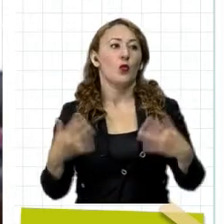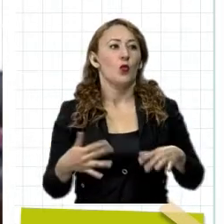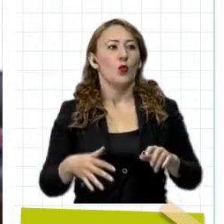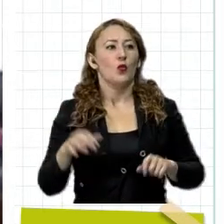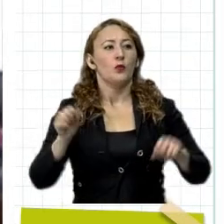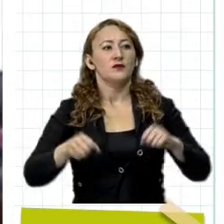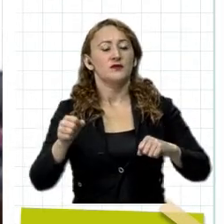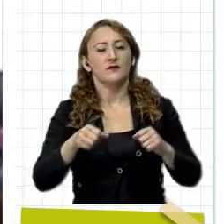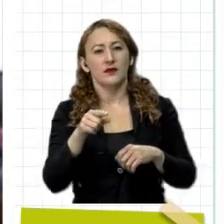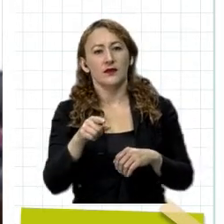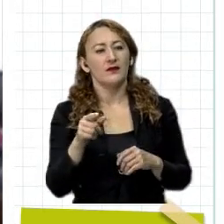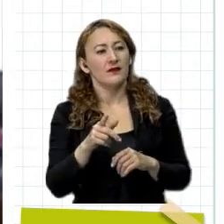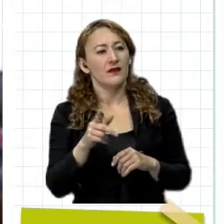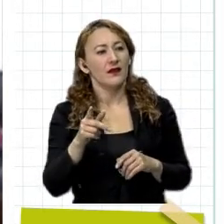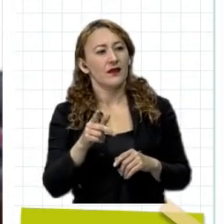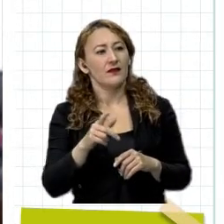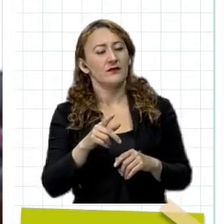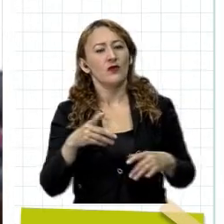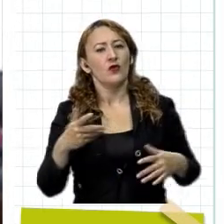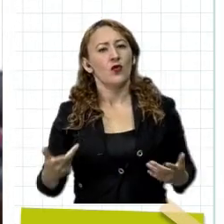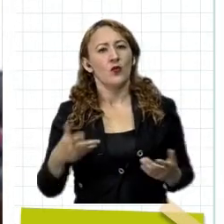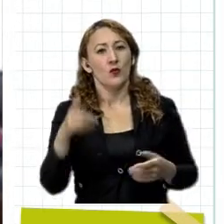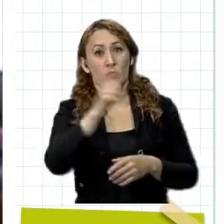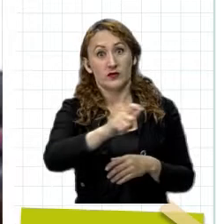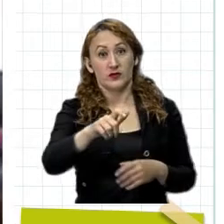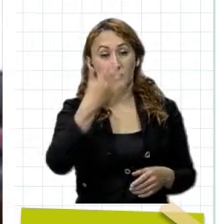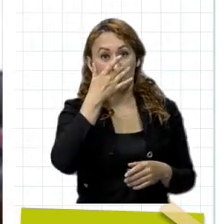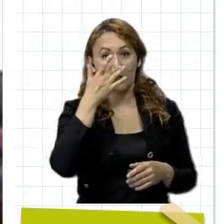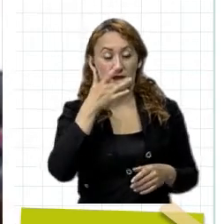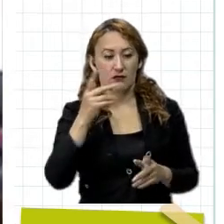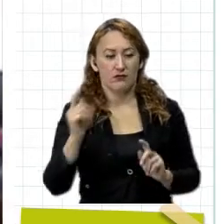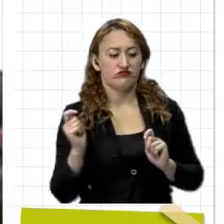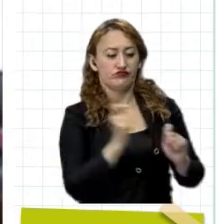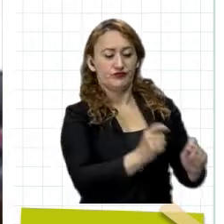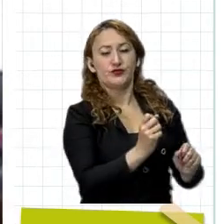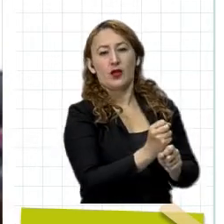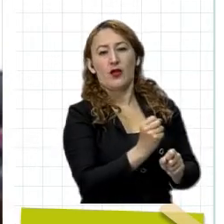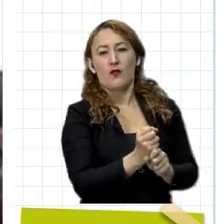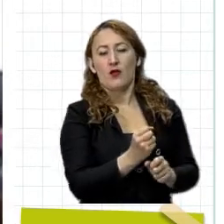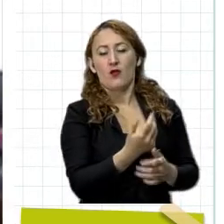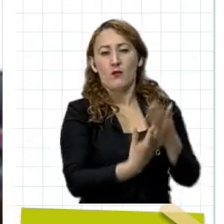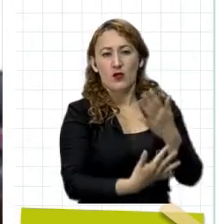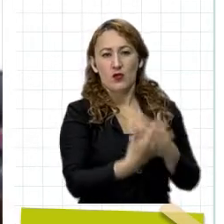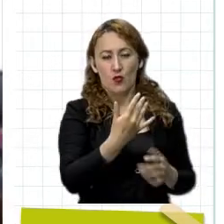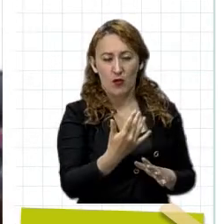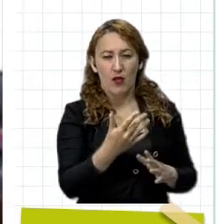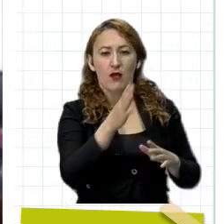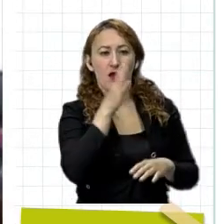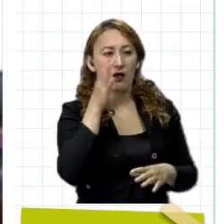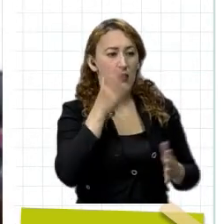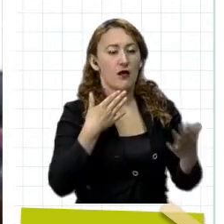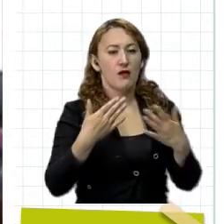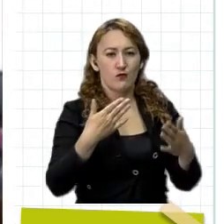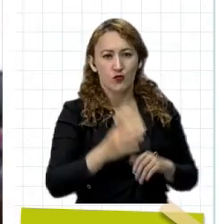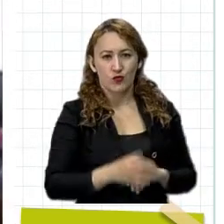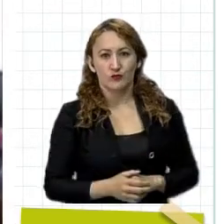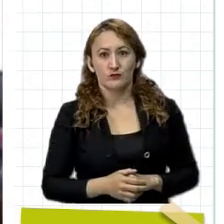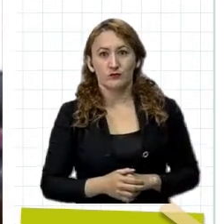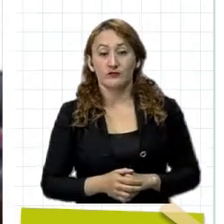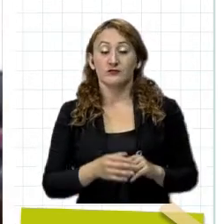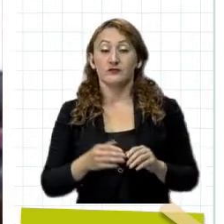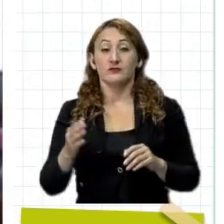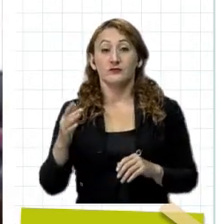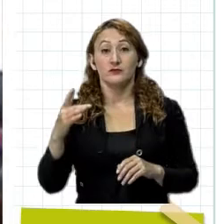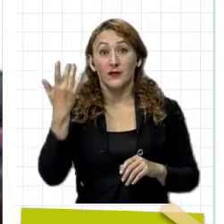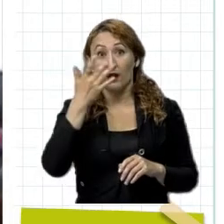un destino que asignaba a los hombres negros el trabajo manual en el campo o en las fábricas, y a las mujeres negras las tareas